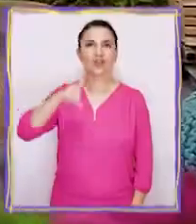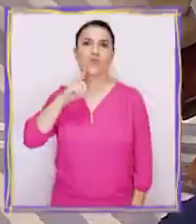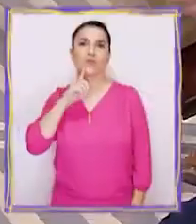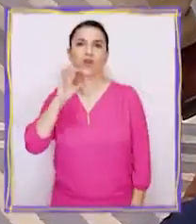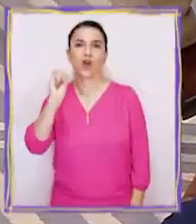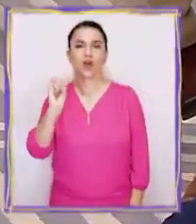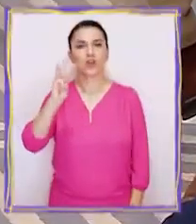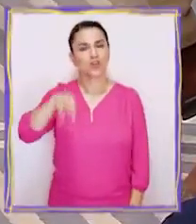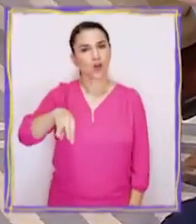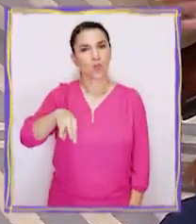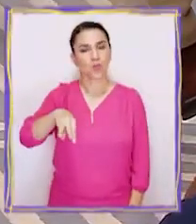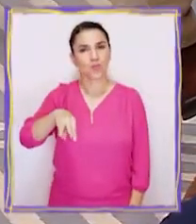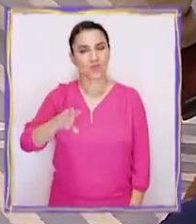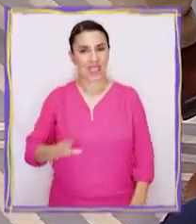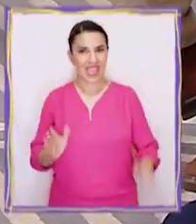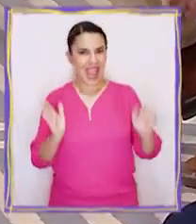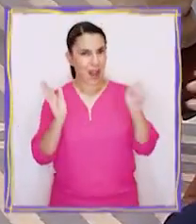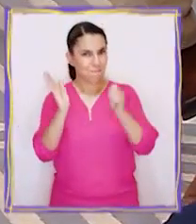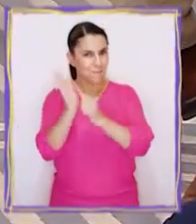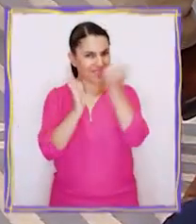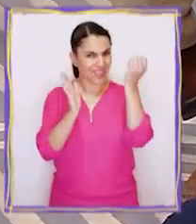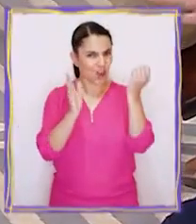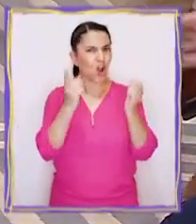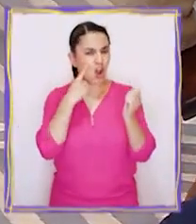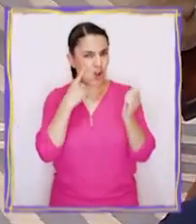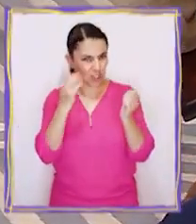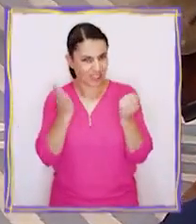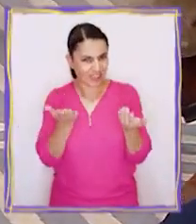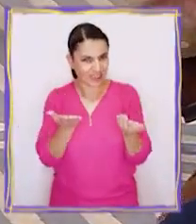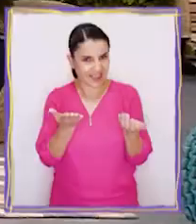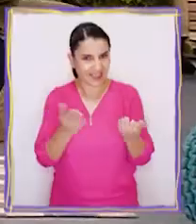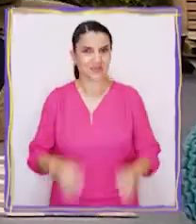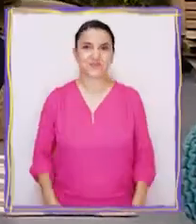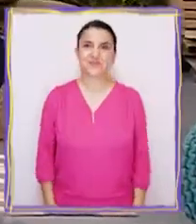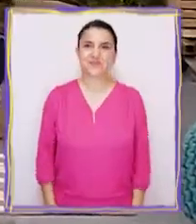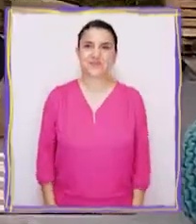tom. ¿Y el pandero? ¿Conocen los panderos?